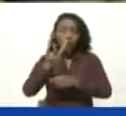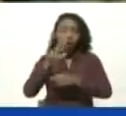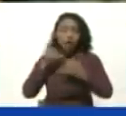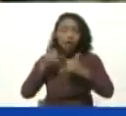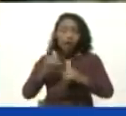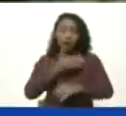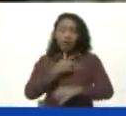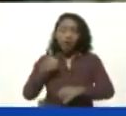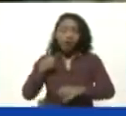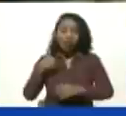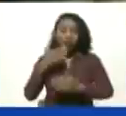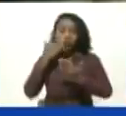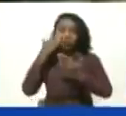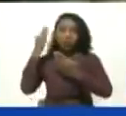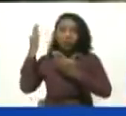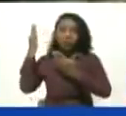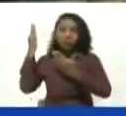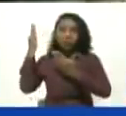queridas.